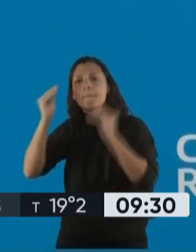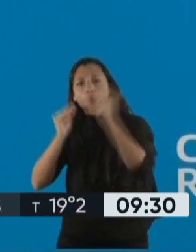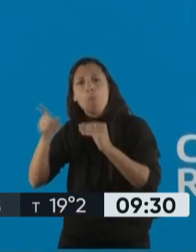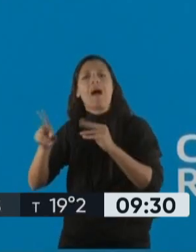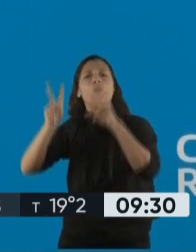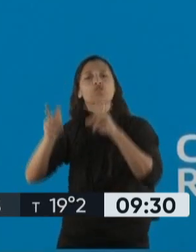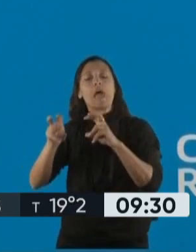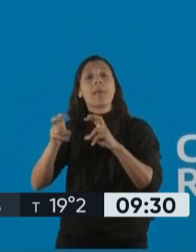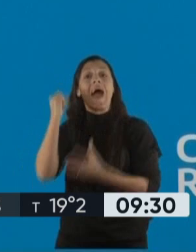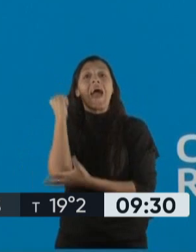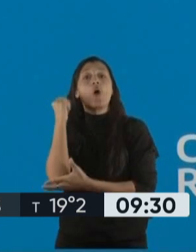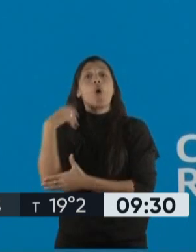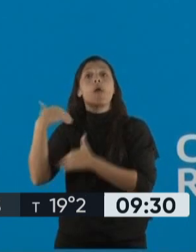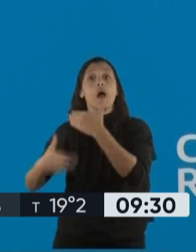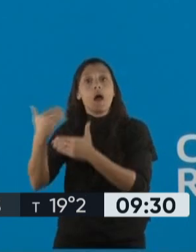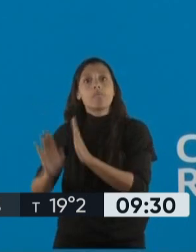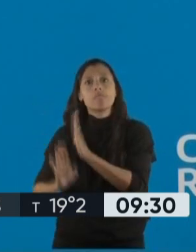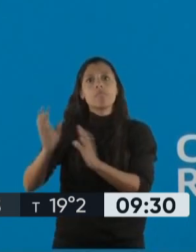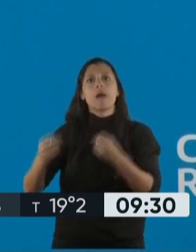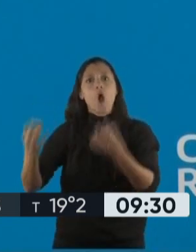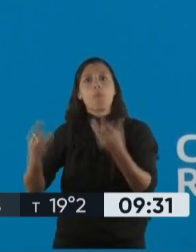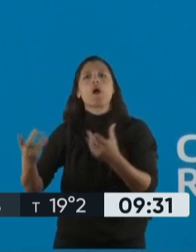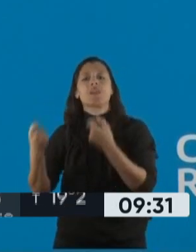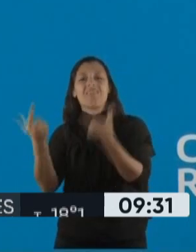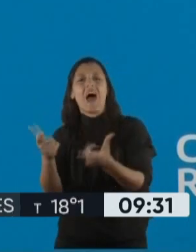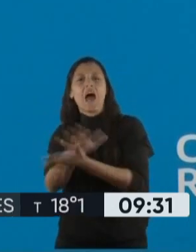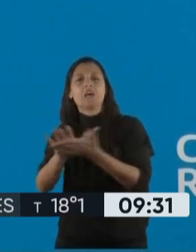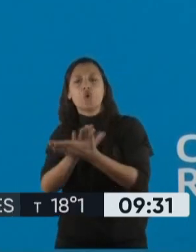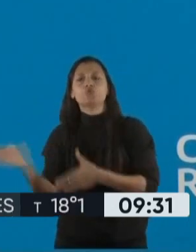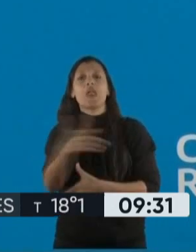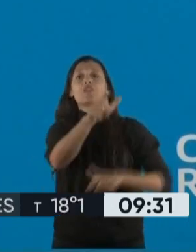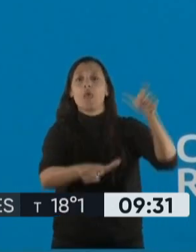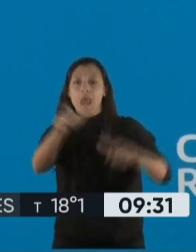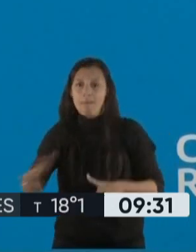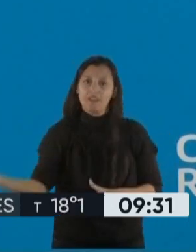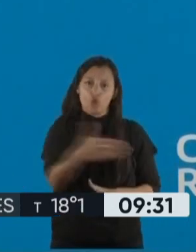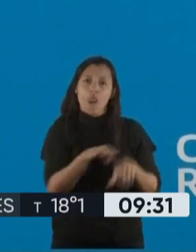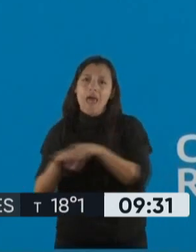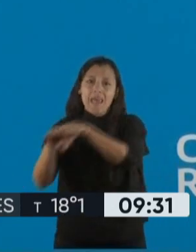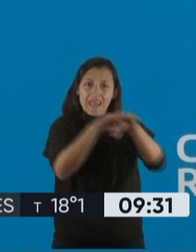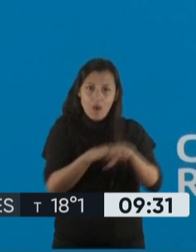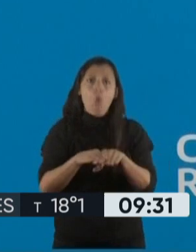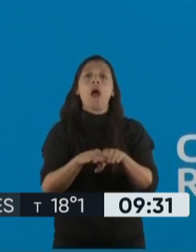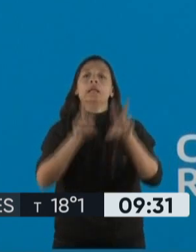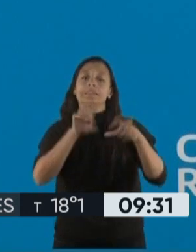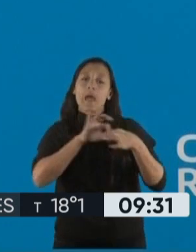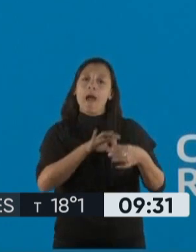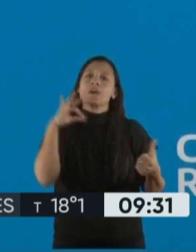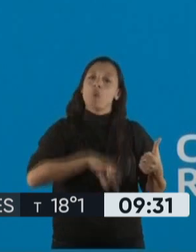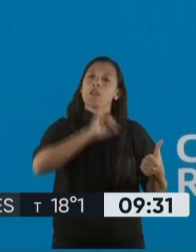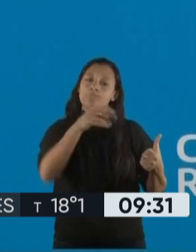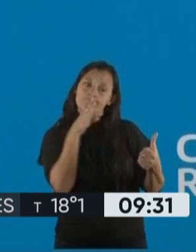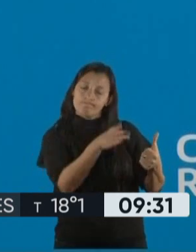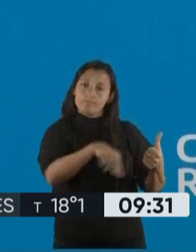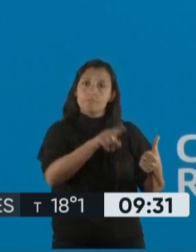este crecimiento económico llegue con una redistribución a todos y todas, y llegue a los salarios de los argentinos y las